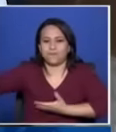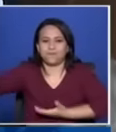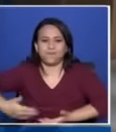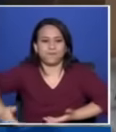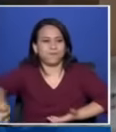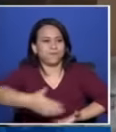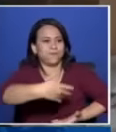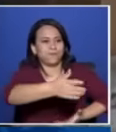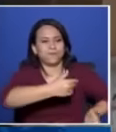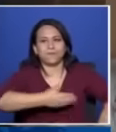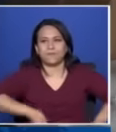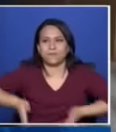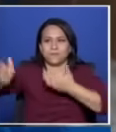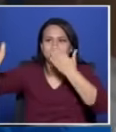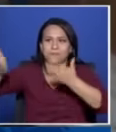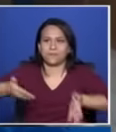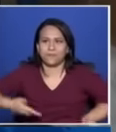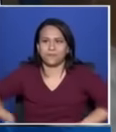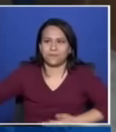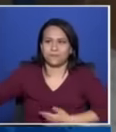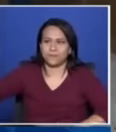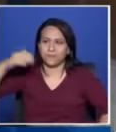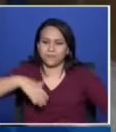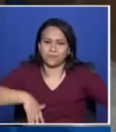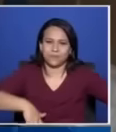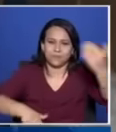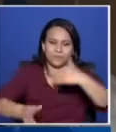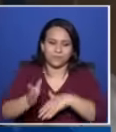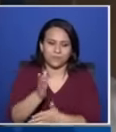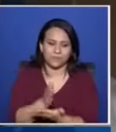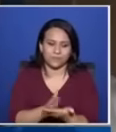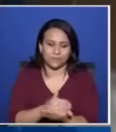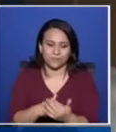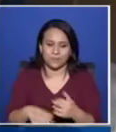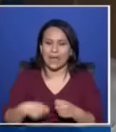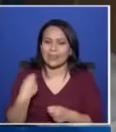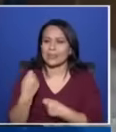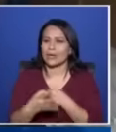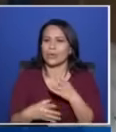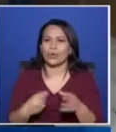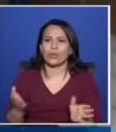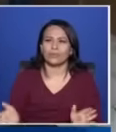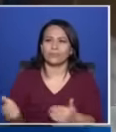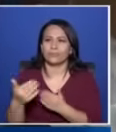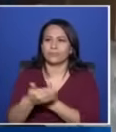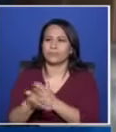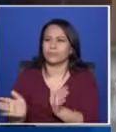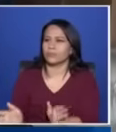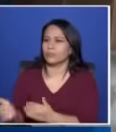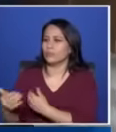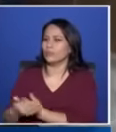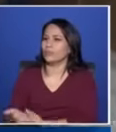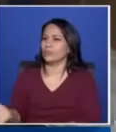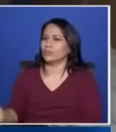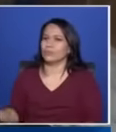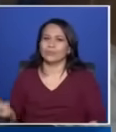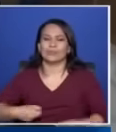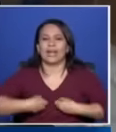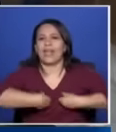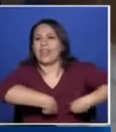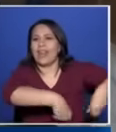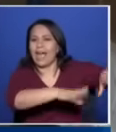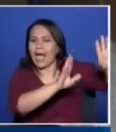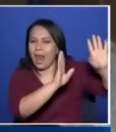con los camiones de los bomberos, pues, las traen aquí. Y claro, y viene una variedad de donaciones que aquí lo que hacemos es clasificar y